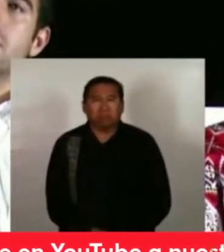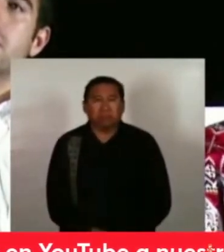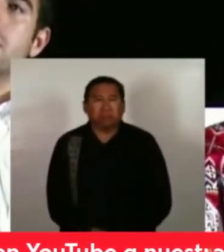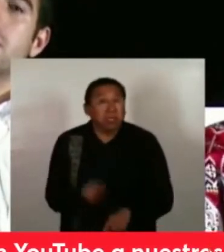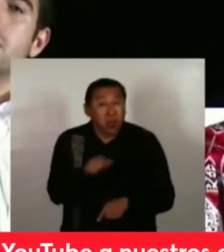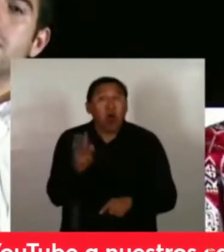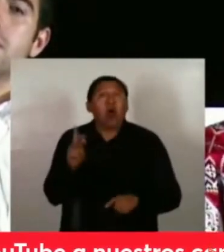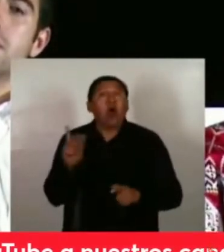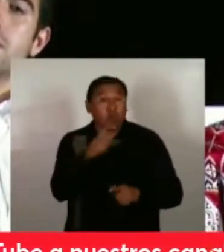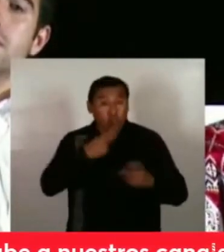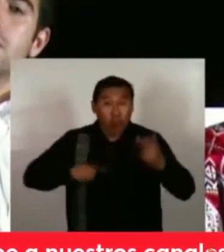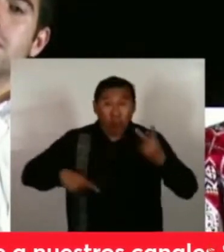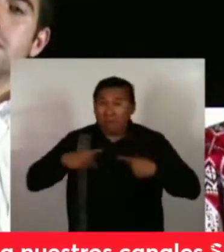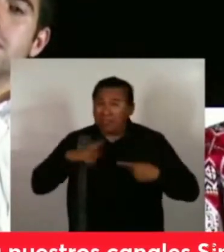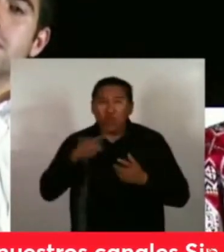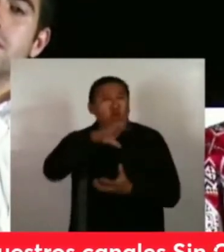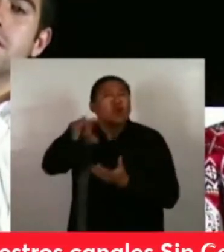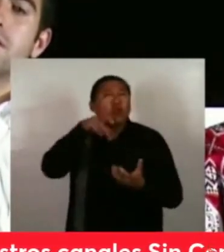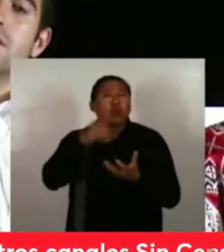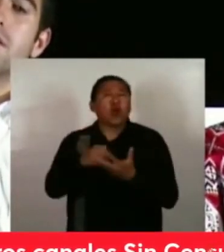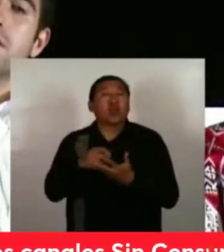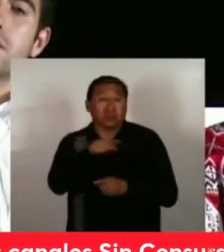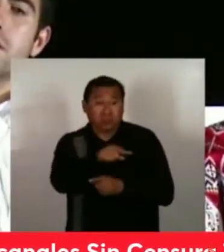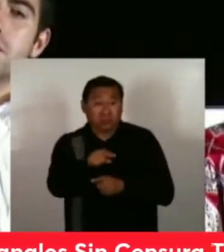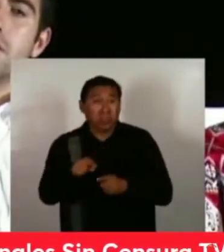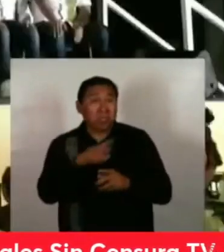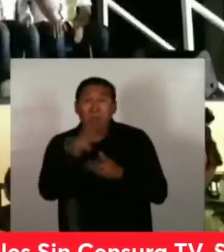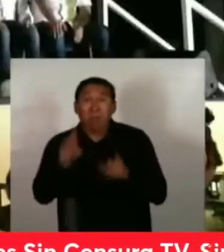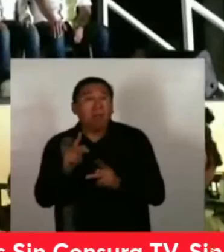Con el pueblo todo, sin el pueblo todo.